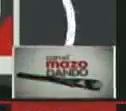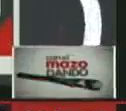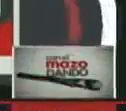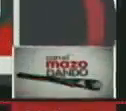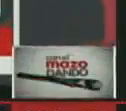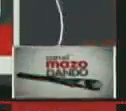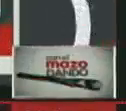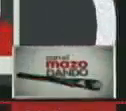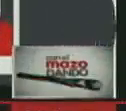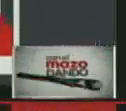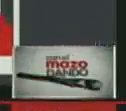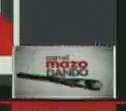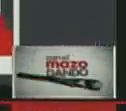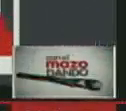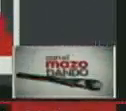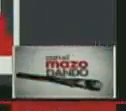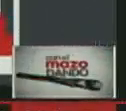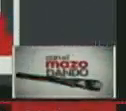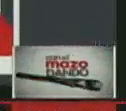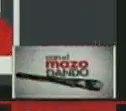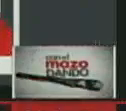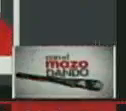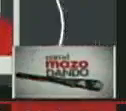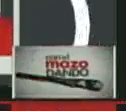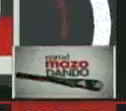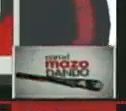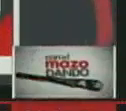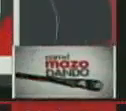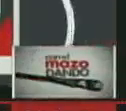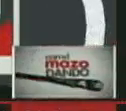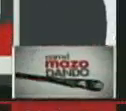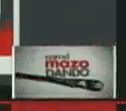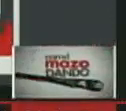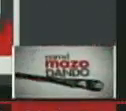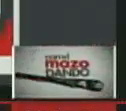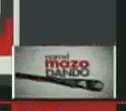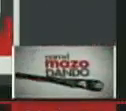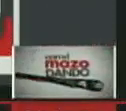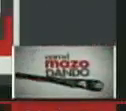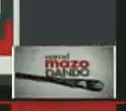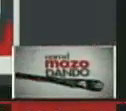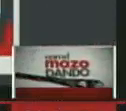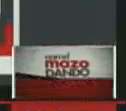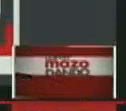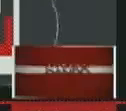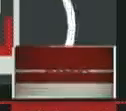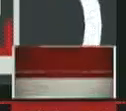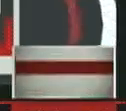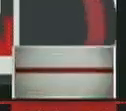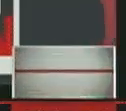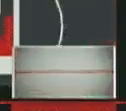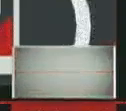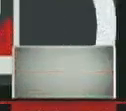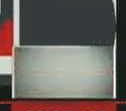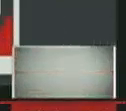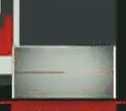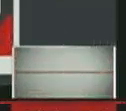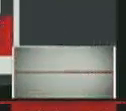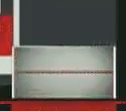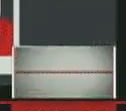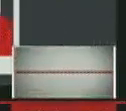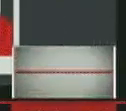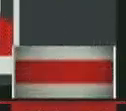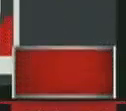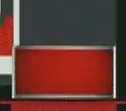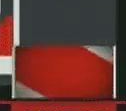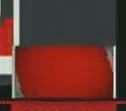proceso ejemplar, hermoso, hay que mostrarlo, que el mundo se sorprenda y